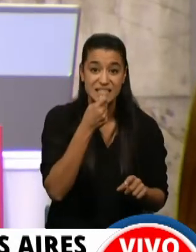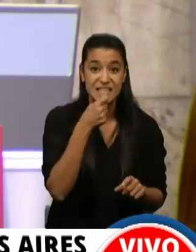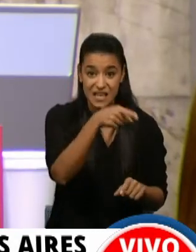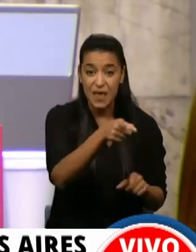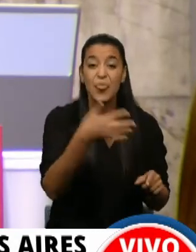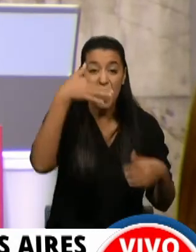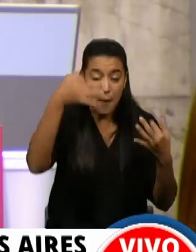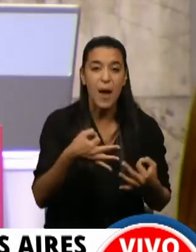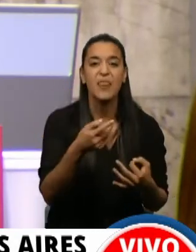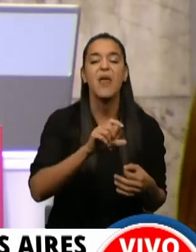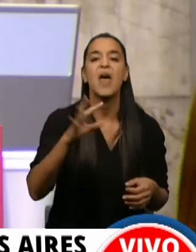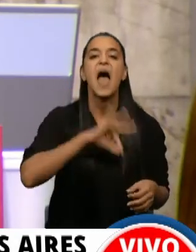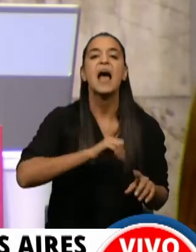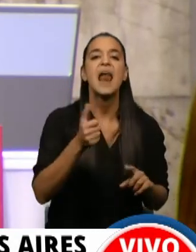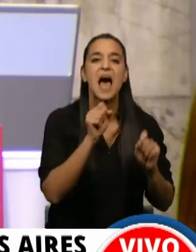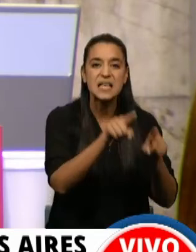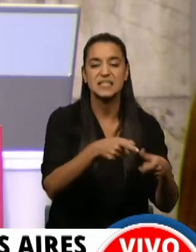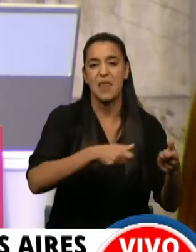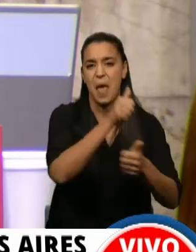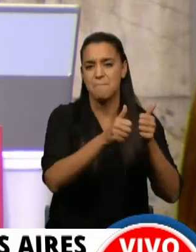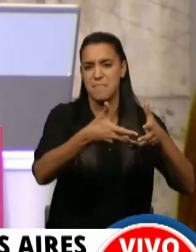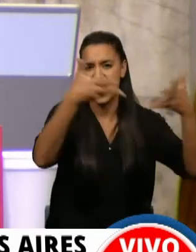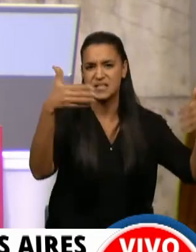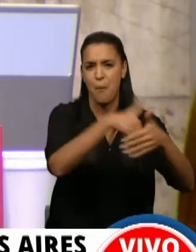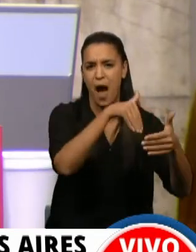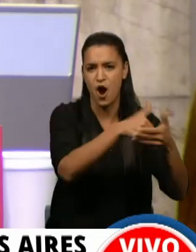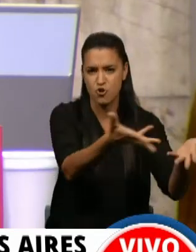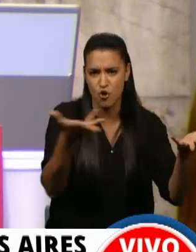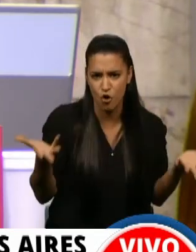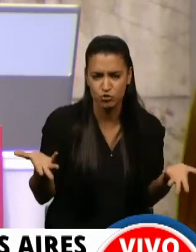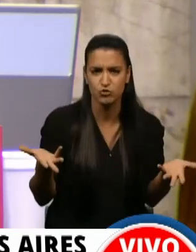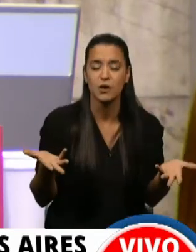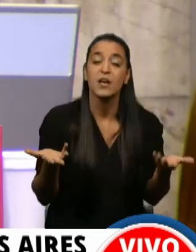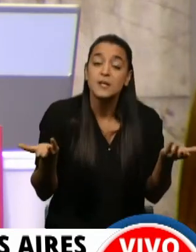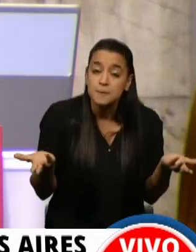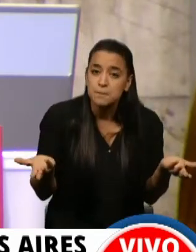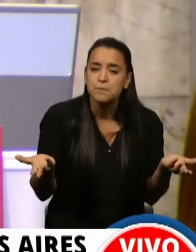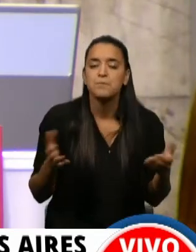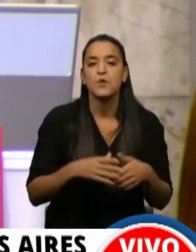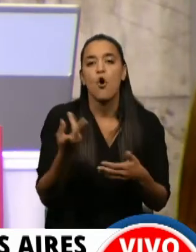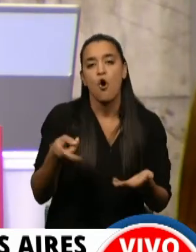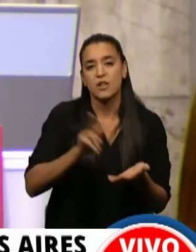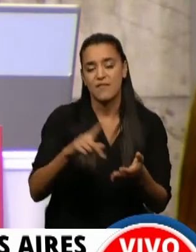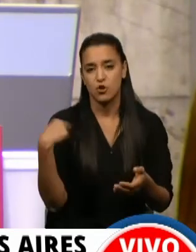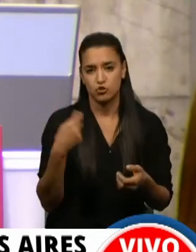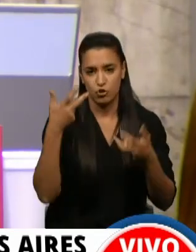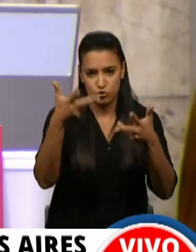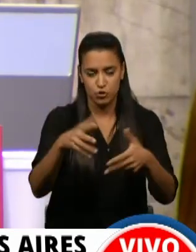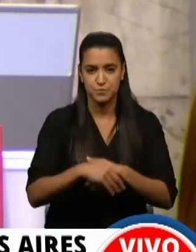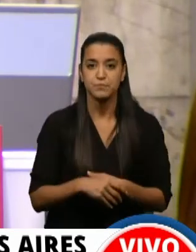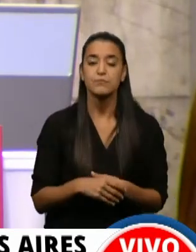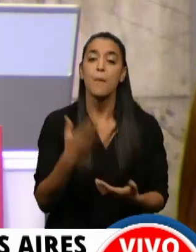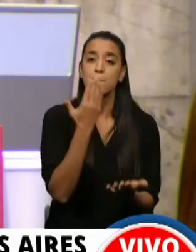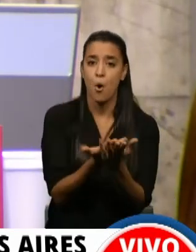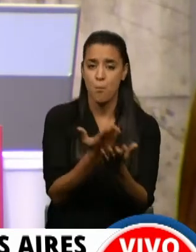verdad las ganancias de las multinacionales de los bancos. De manera que entonces ratificamos